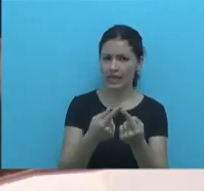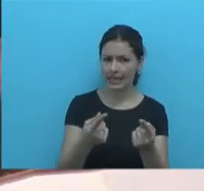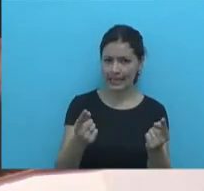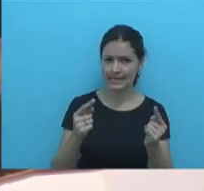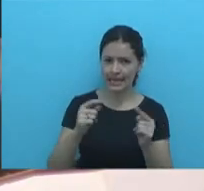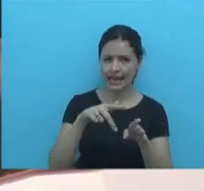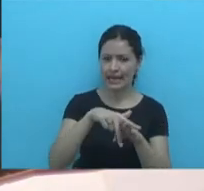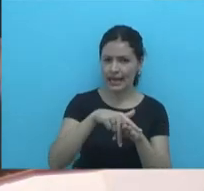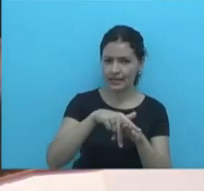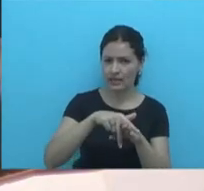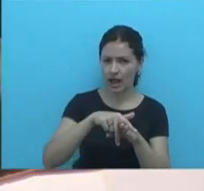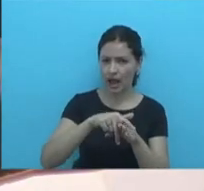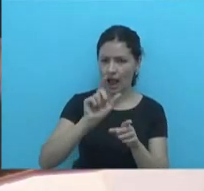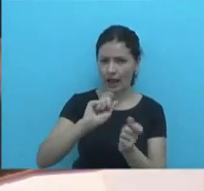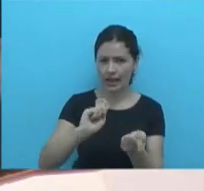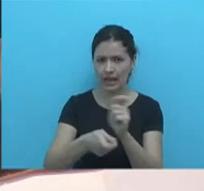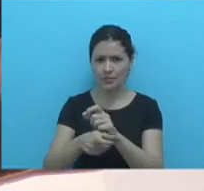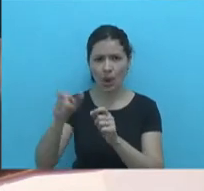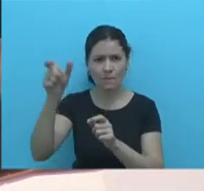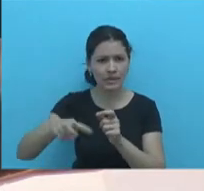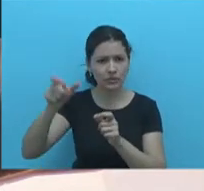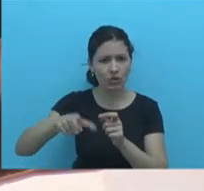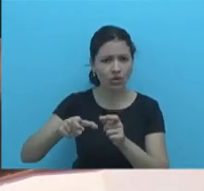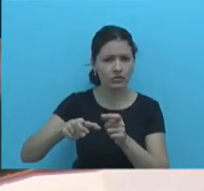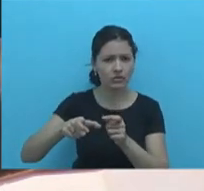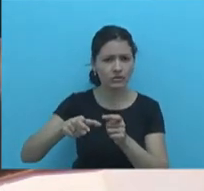se trasladarían las personas que las utilizan.